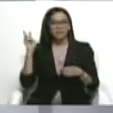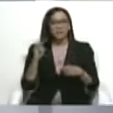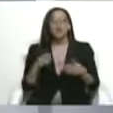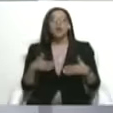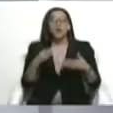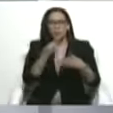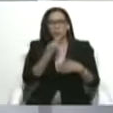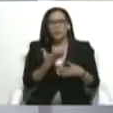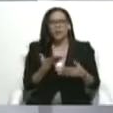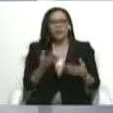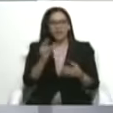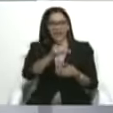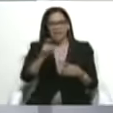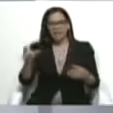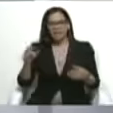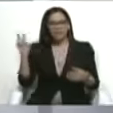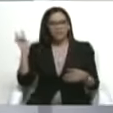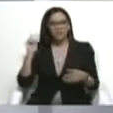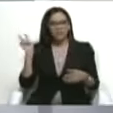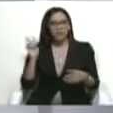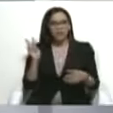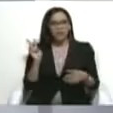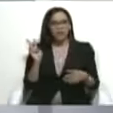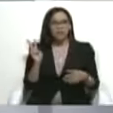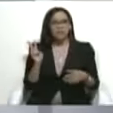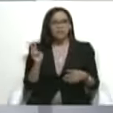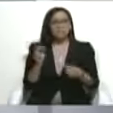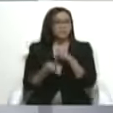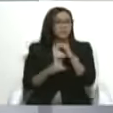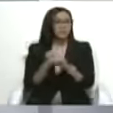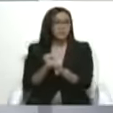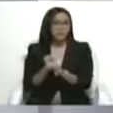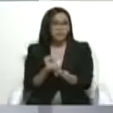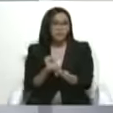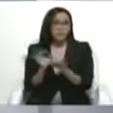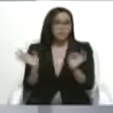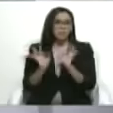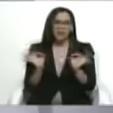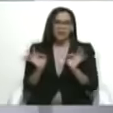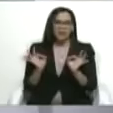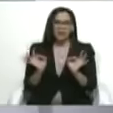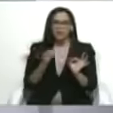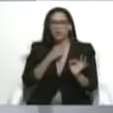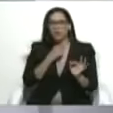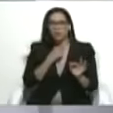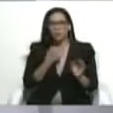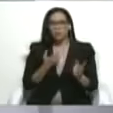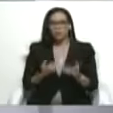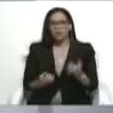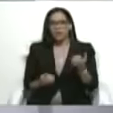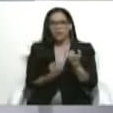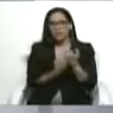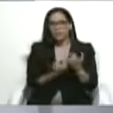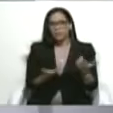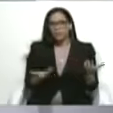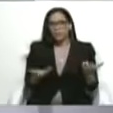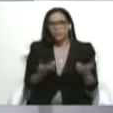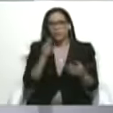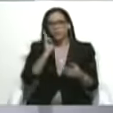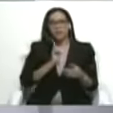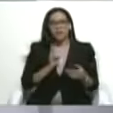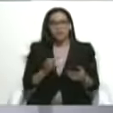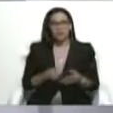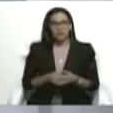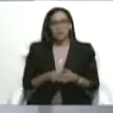agradable que es el gentilicio venezolano, siendo extranjeros y para nada ganados a la causa